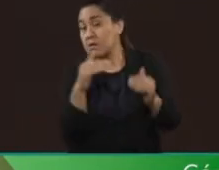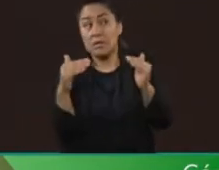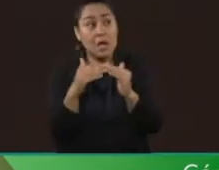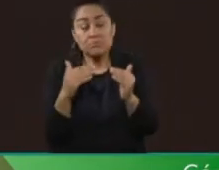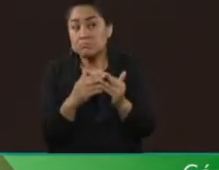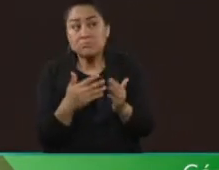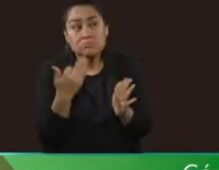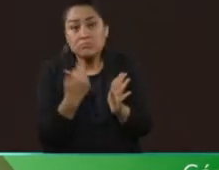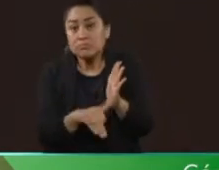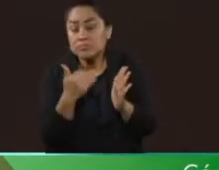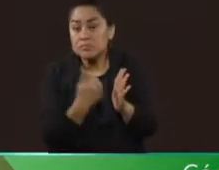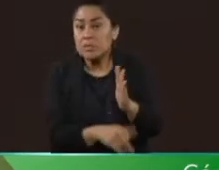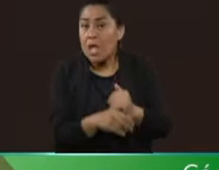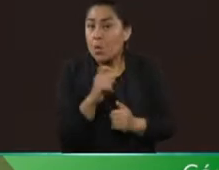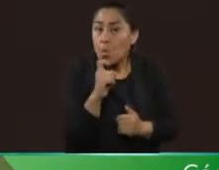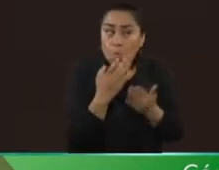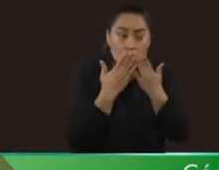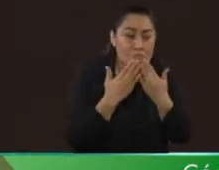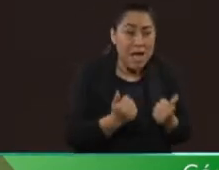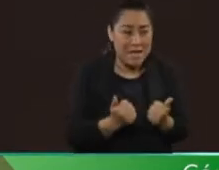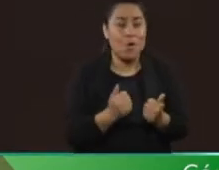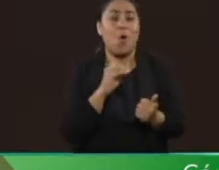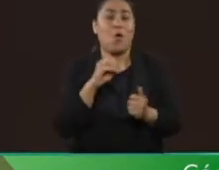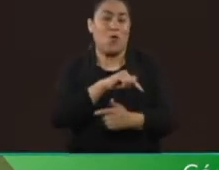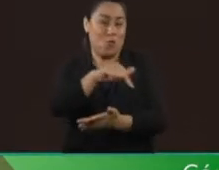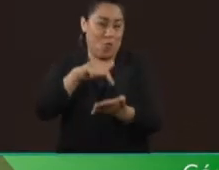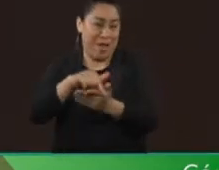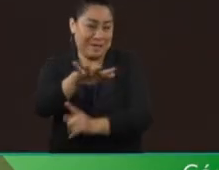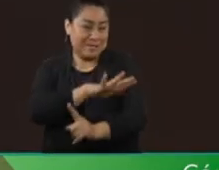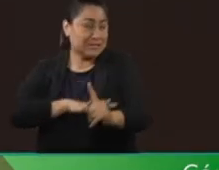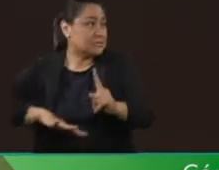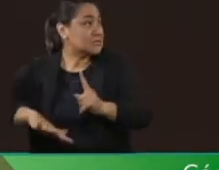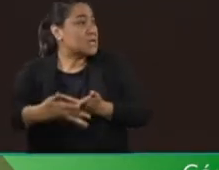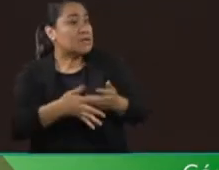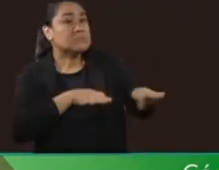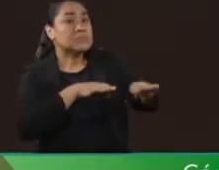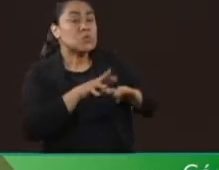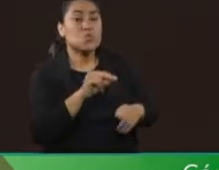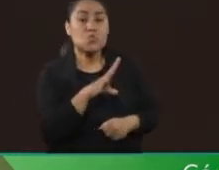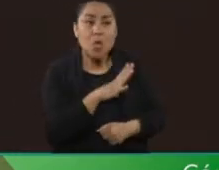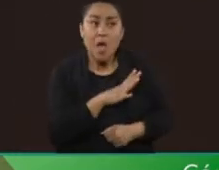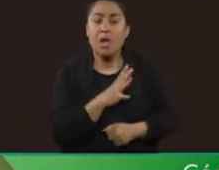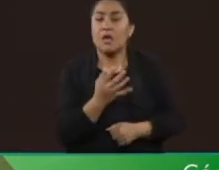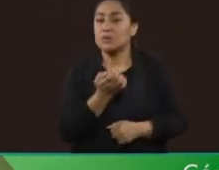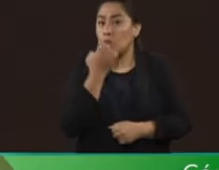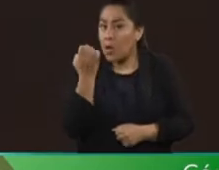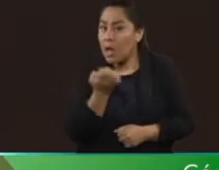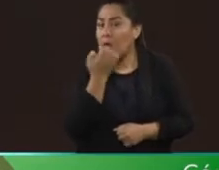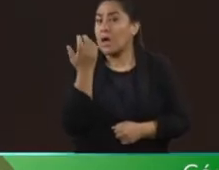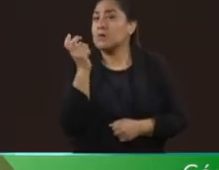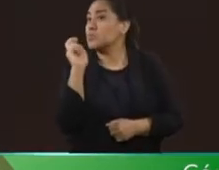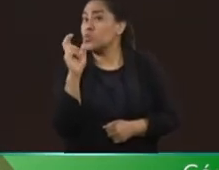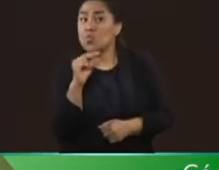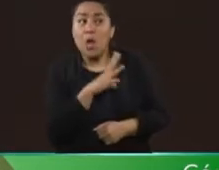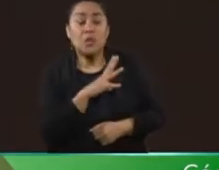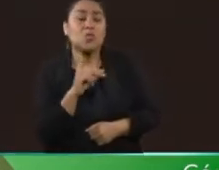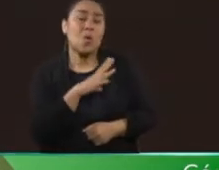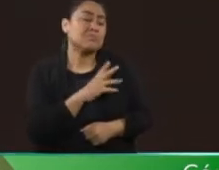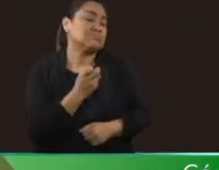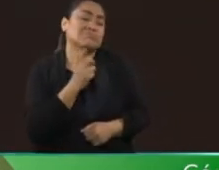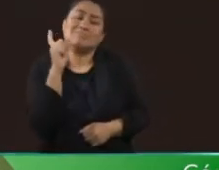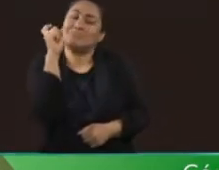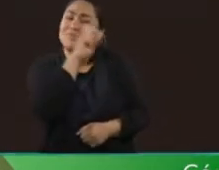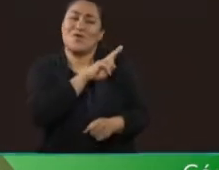servicios básicos si en su entorno no existen oportunidades de empleo salud escuelas y medios de transporte eh